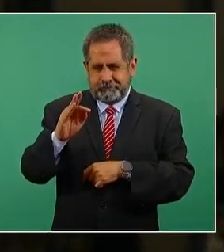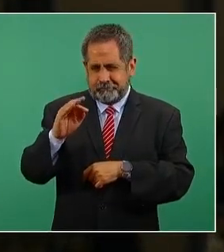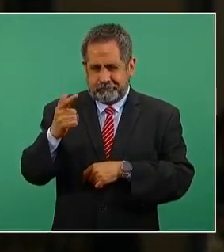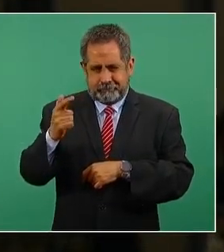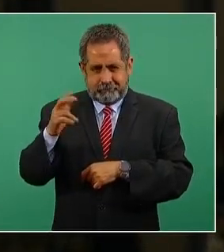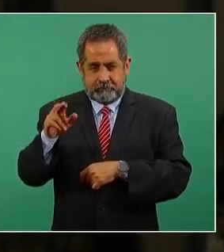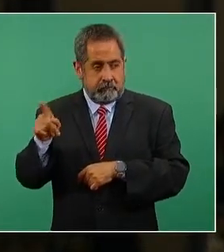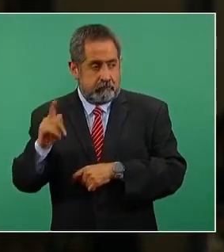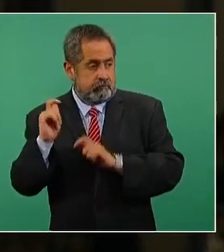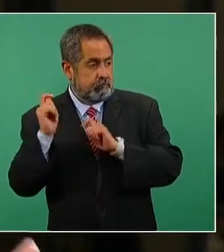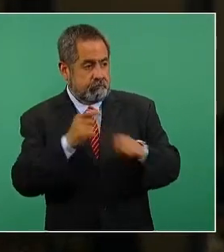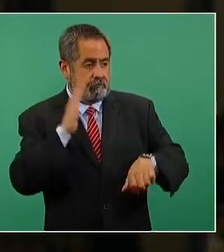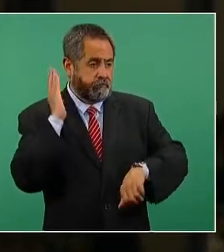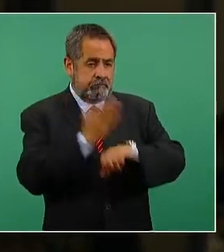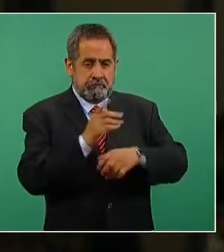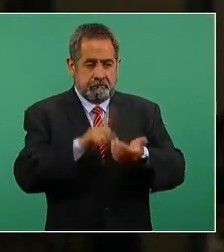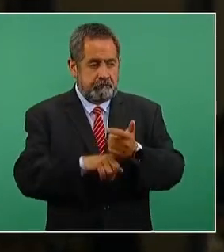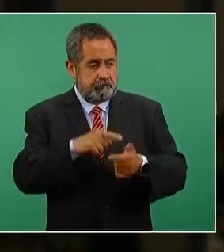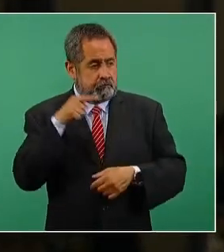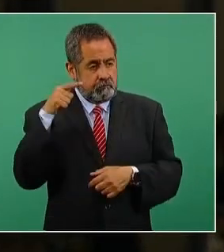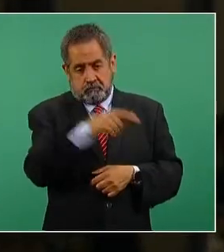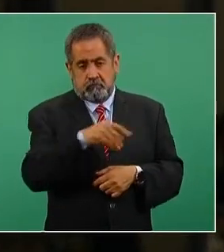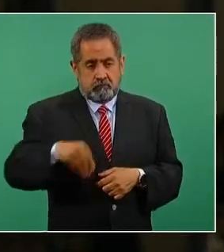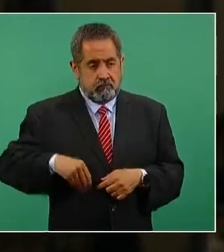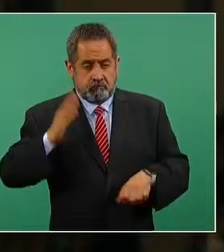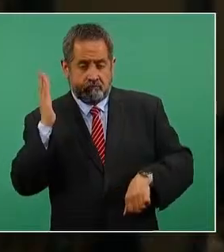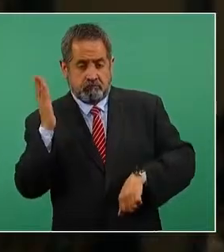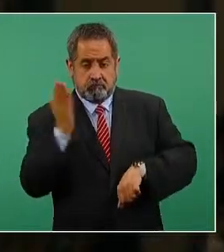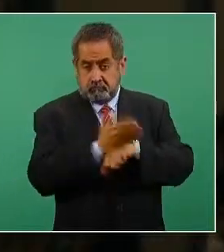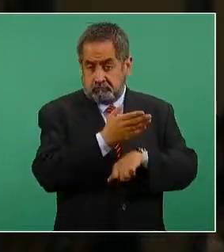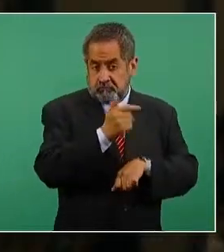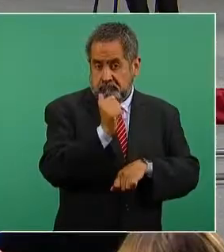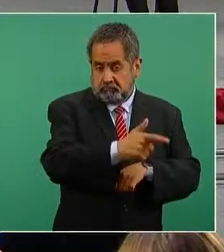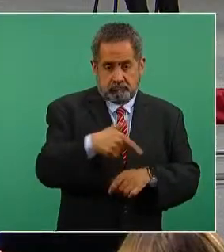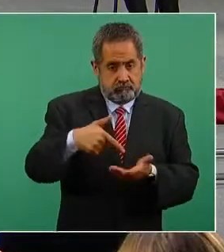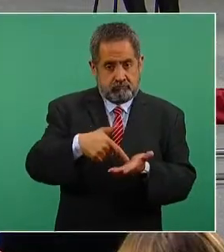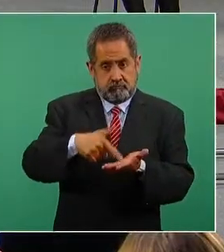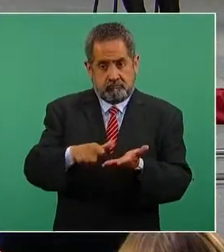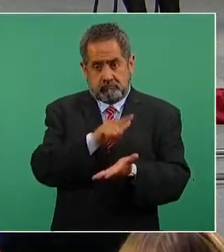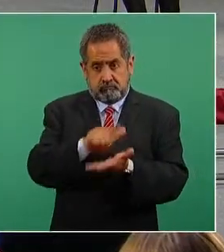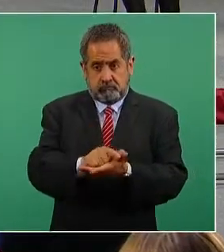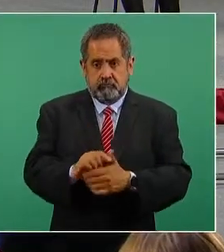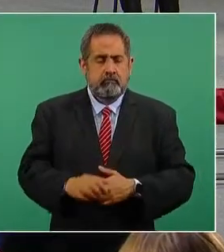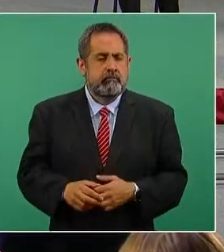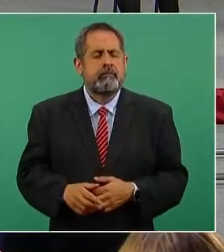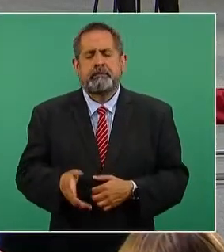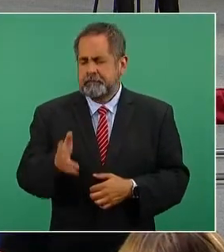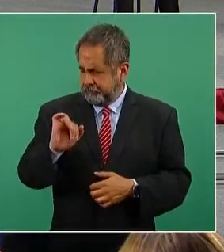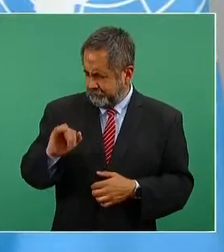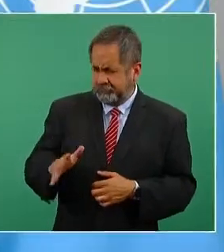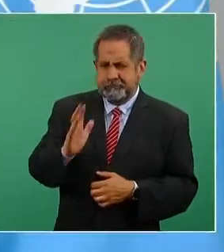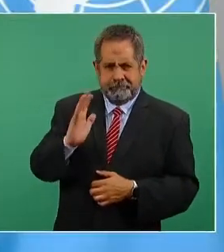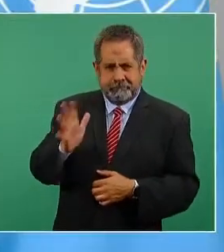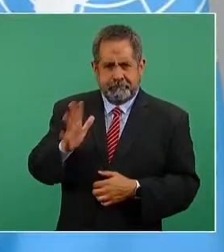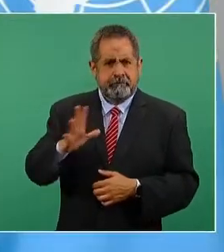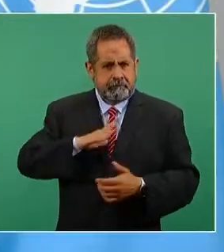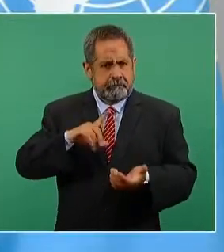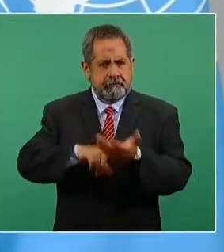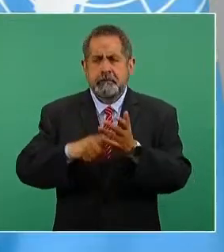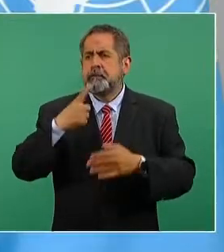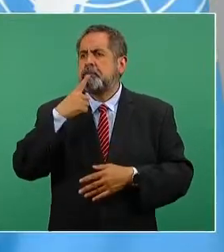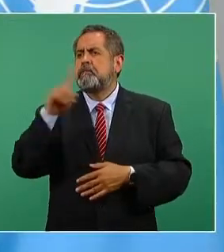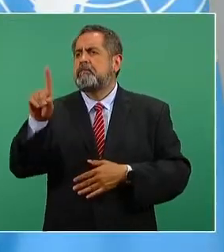deslindar responsabilidades y castigar estas acciones en estricto apego a derecho? Sí, ya hay una denuncia